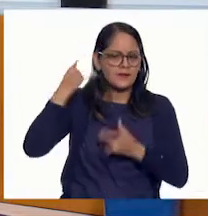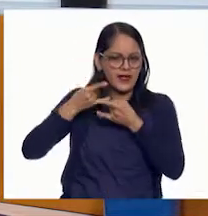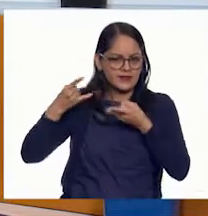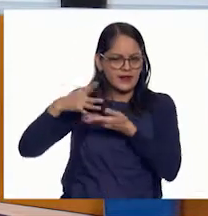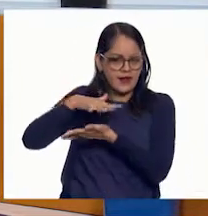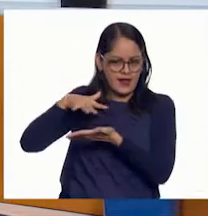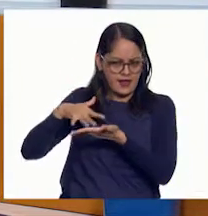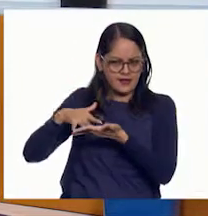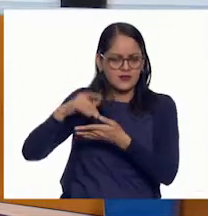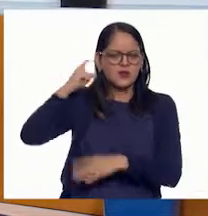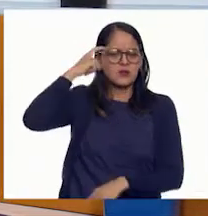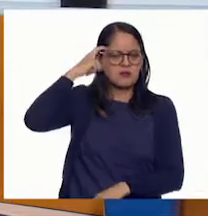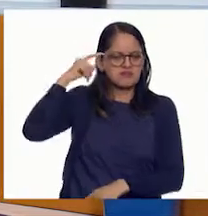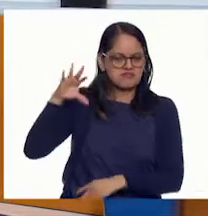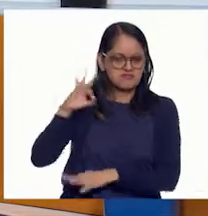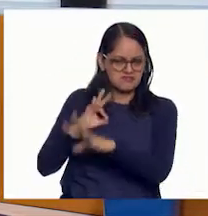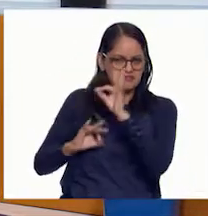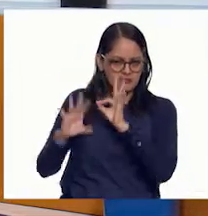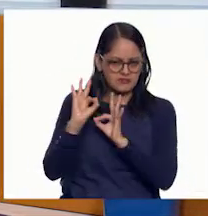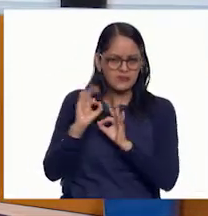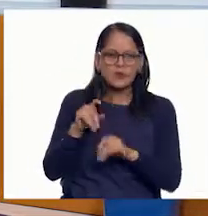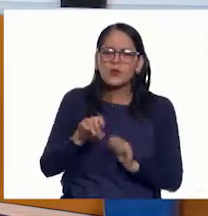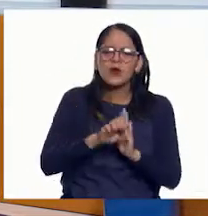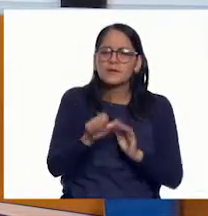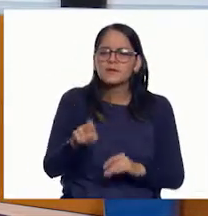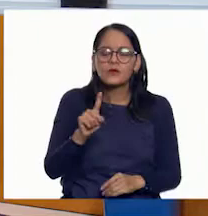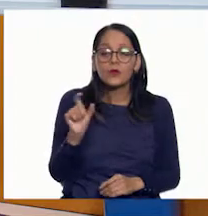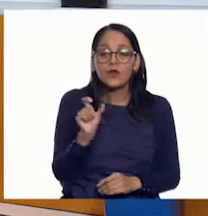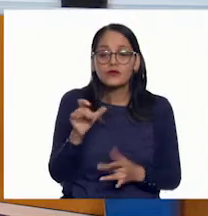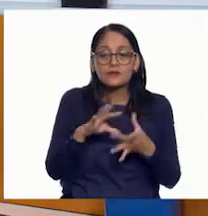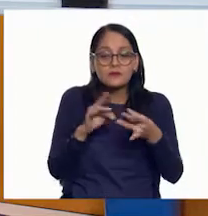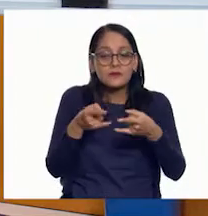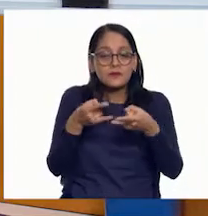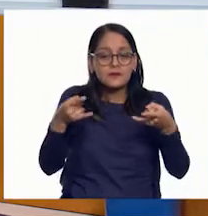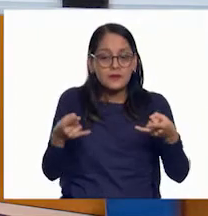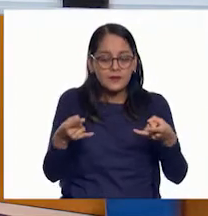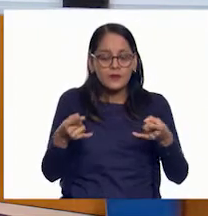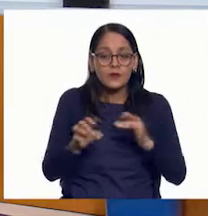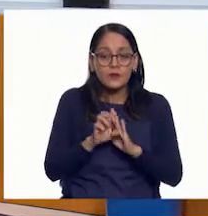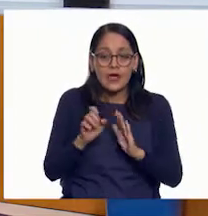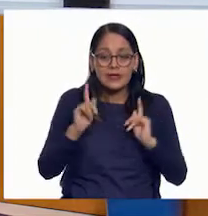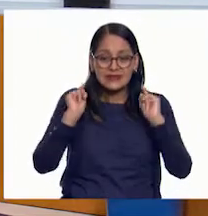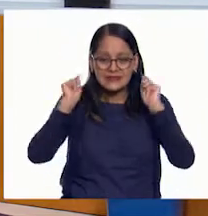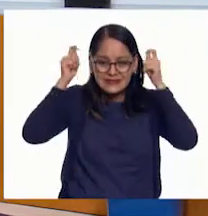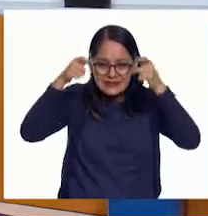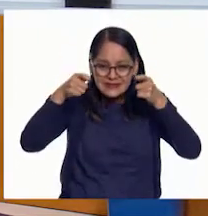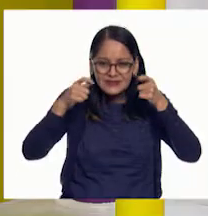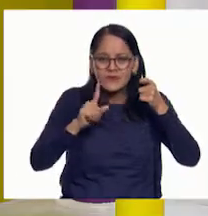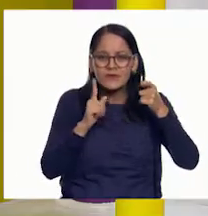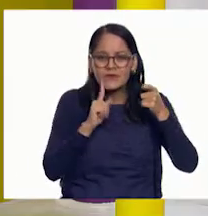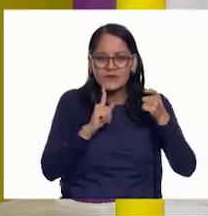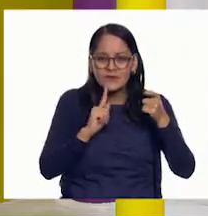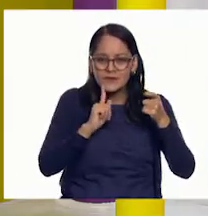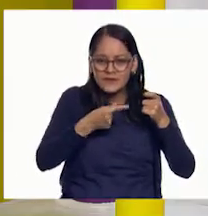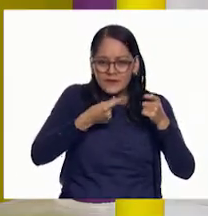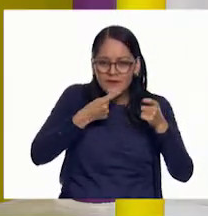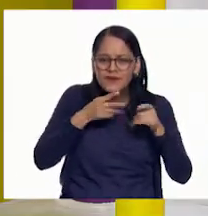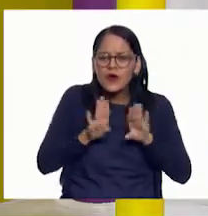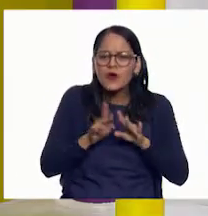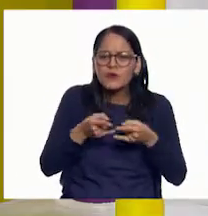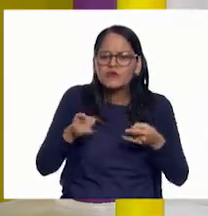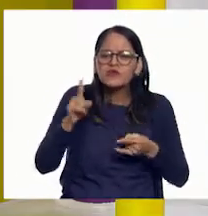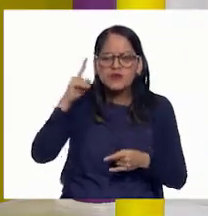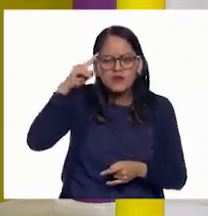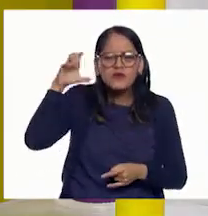de Caperucita Roja. Todos vamos a recordar. ¿Qué te viene a la mente cuando estamos en el cuento de Caperucita Roja? A ver, yo me acuerdo que en el cuento de